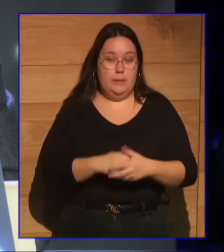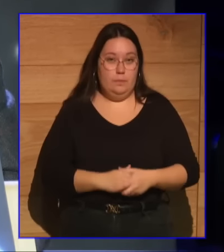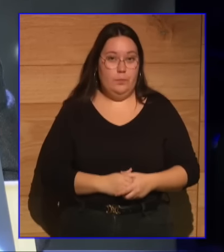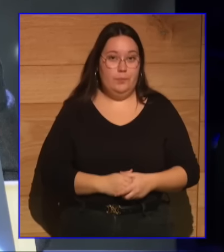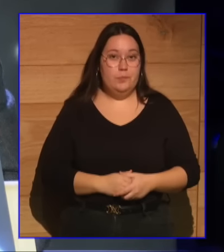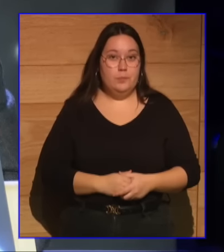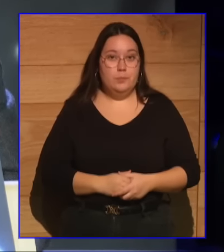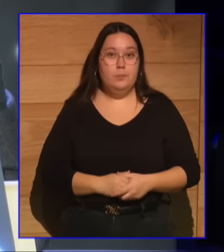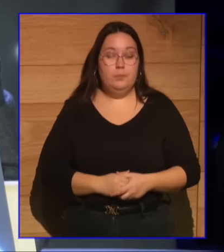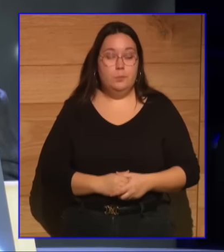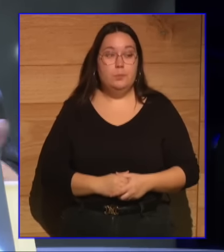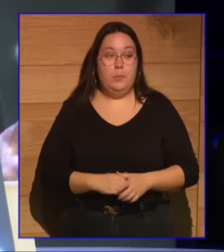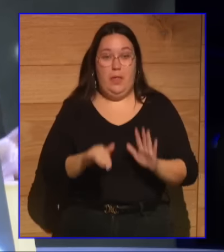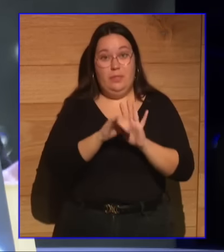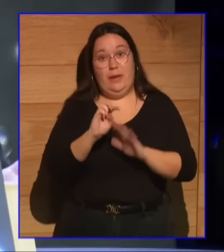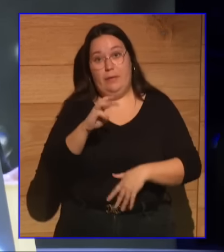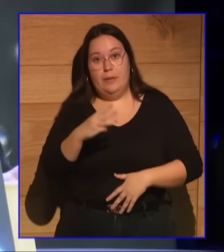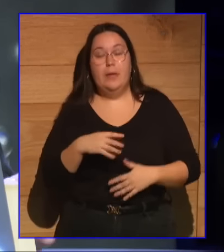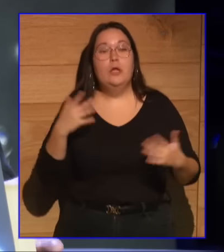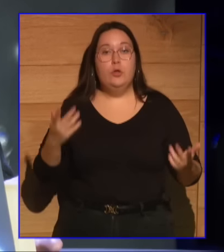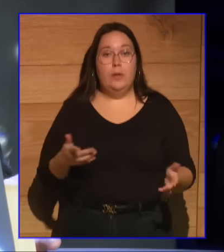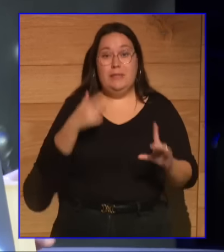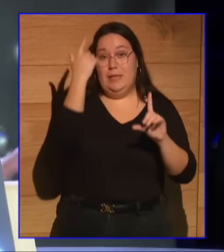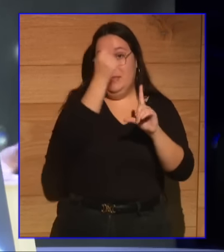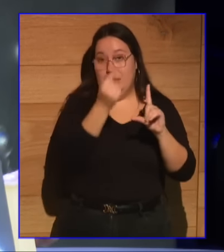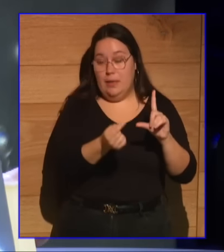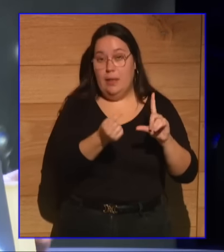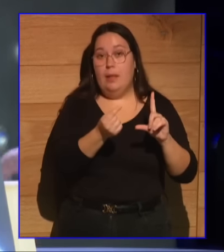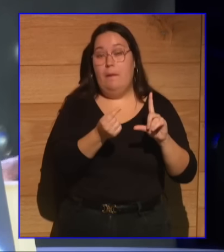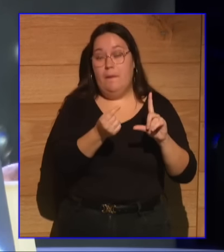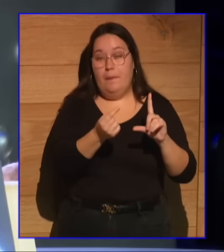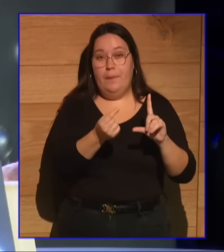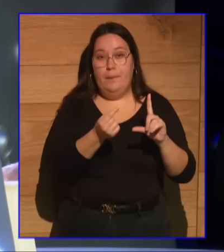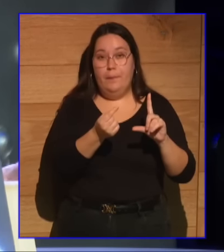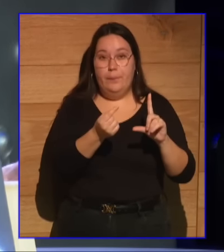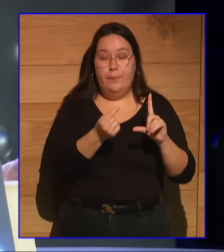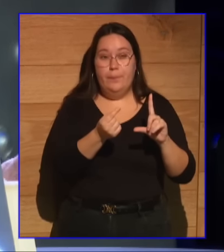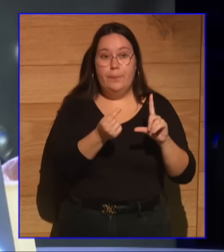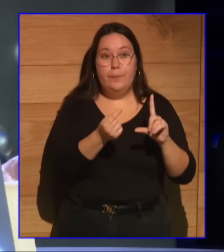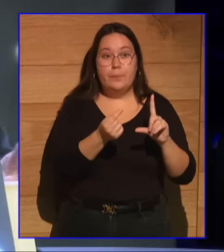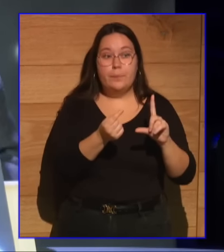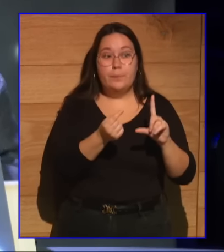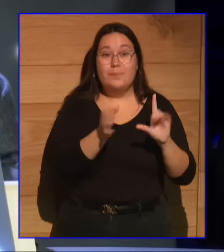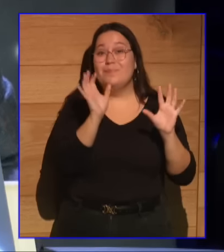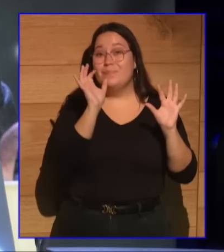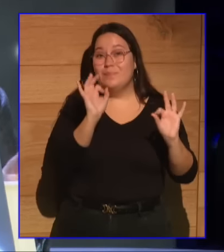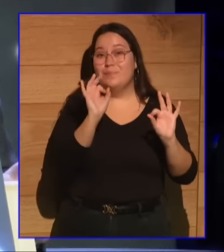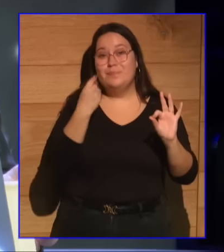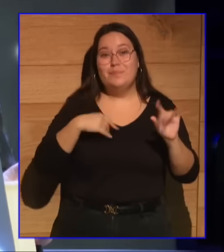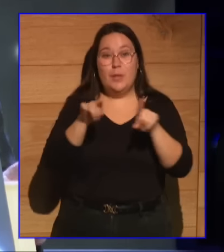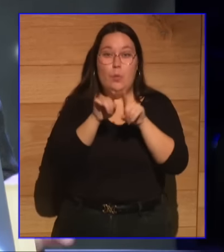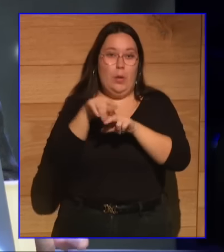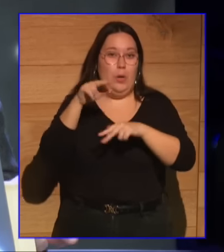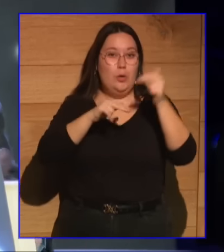no de la tercera. Así que está diseñada en ese está diseñada precisamente como una